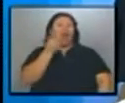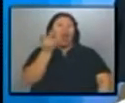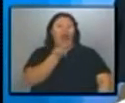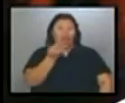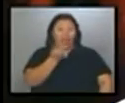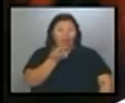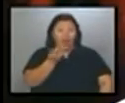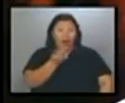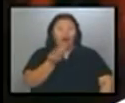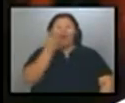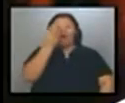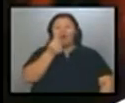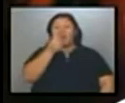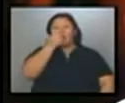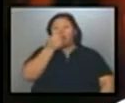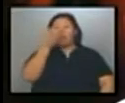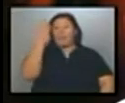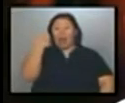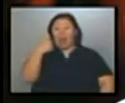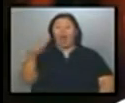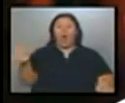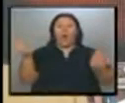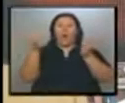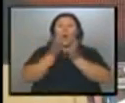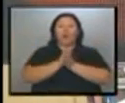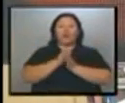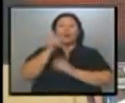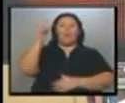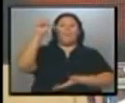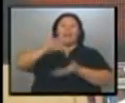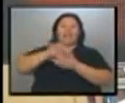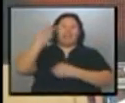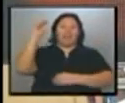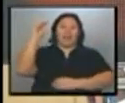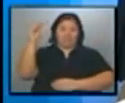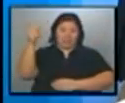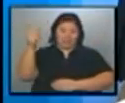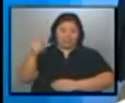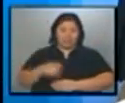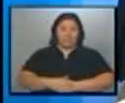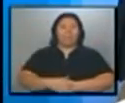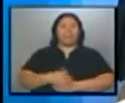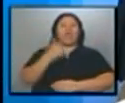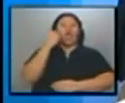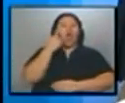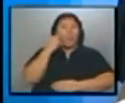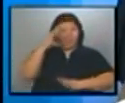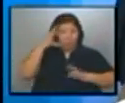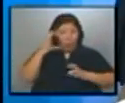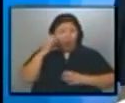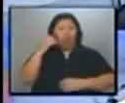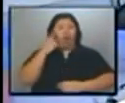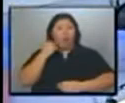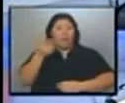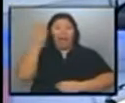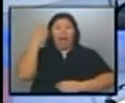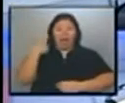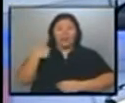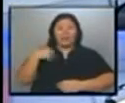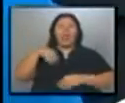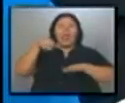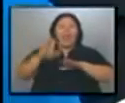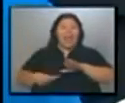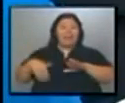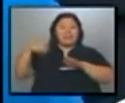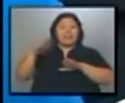juntos en Brasil, ¿se acuerdan? ¿Y qué les conté yo? Que Mariano Martínez, ¿con qué había viajado a Ezeiza, en Ezeiza? ¿Con qué lo habían agarrado? Con un skate.